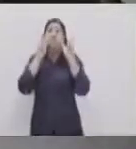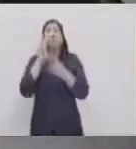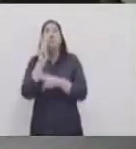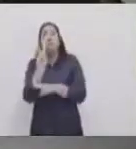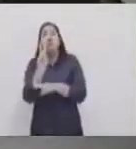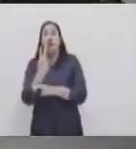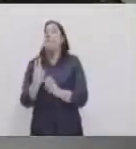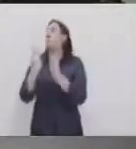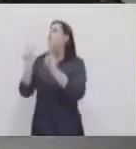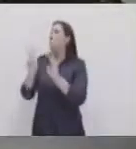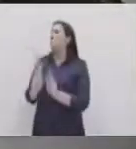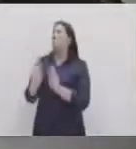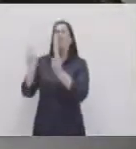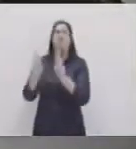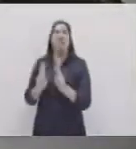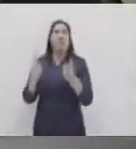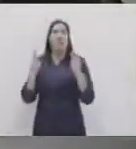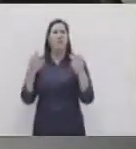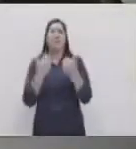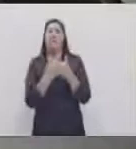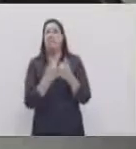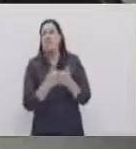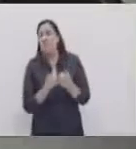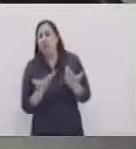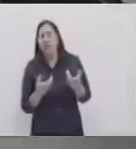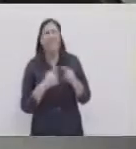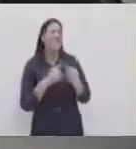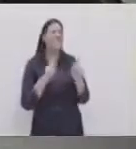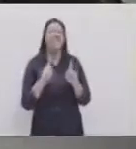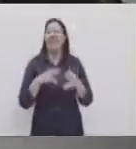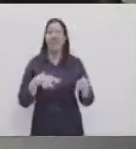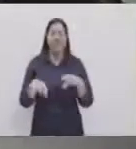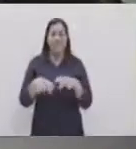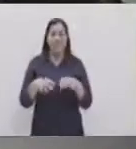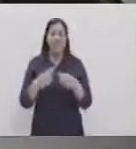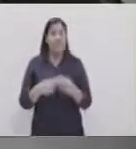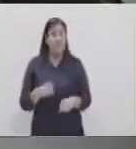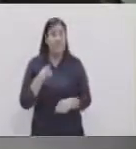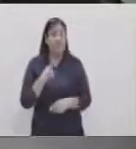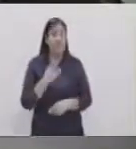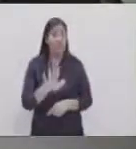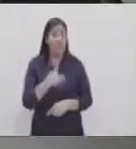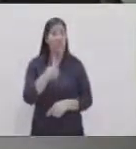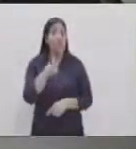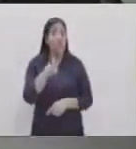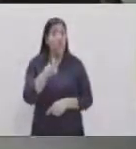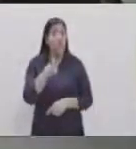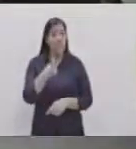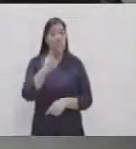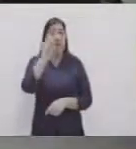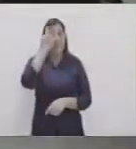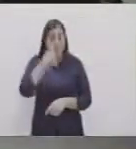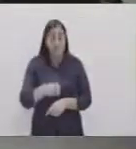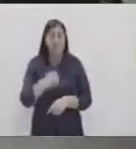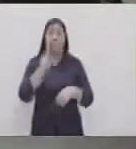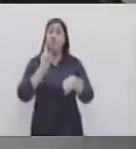queremos estar platicando con los amigos, con el novio, en fin. Pero todo eso tiene que tener